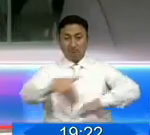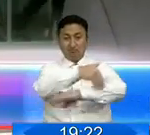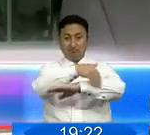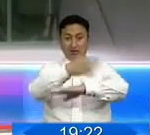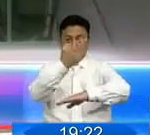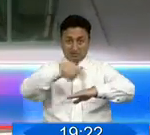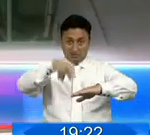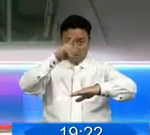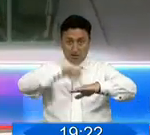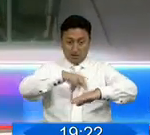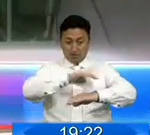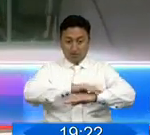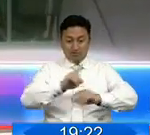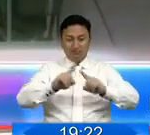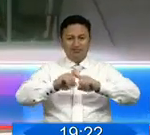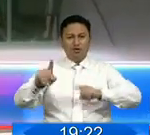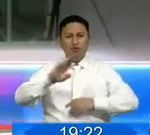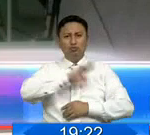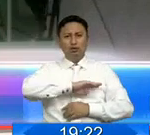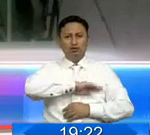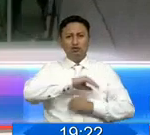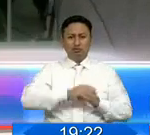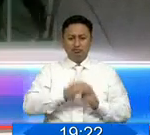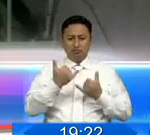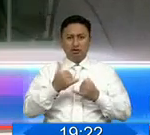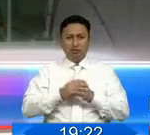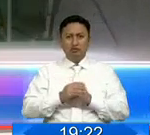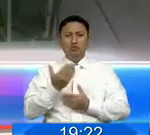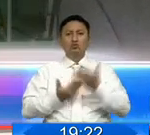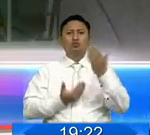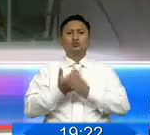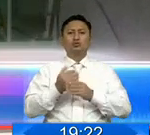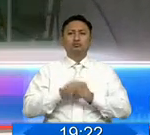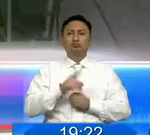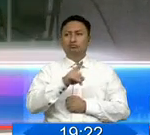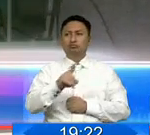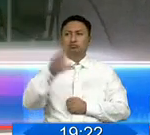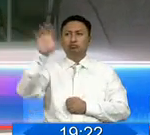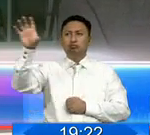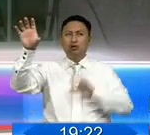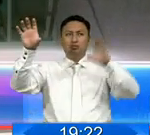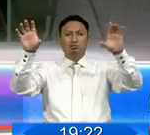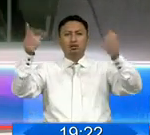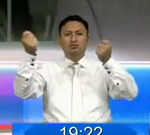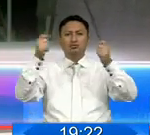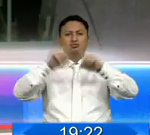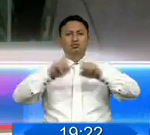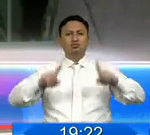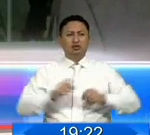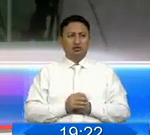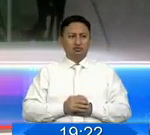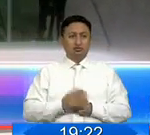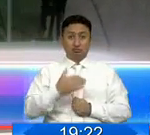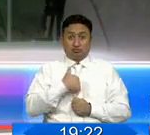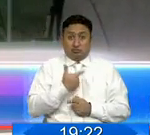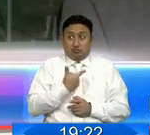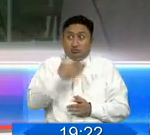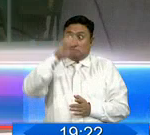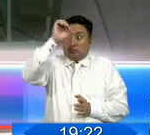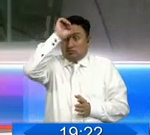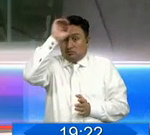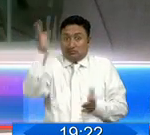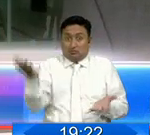nacionales, varios municipios han sacado a poner radares con diferentes modalidades y controles que ni siquiera nosotros los